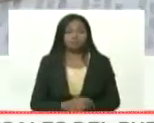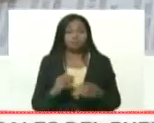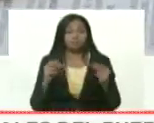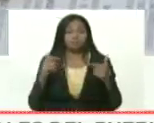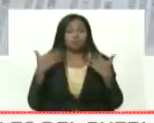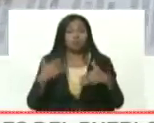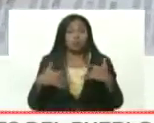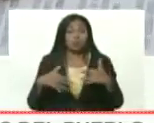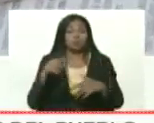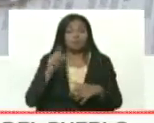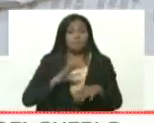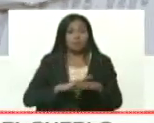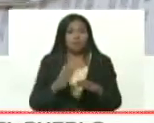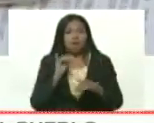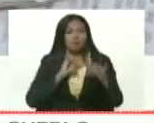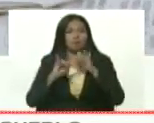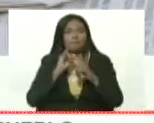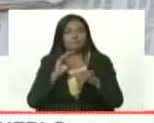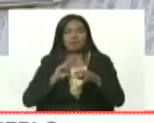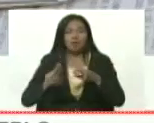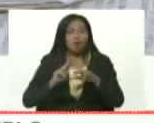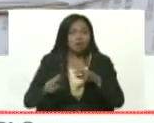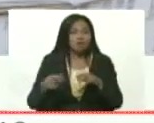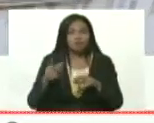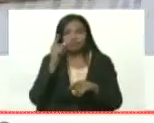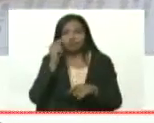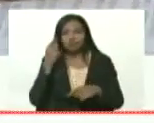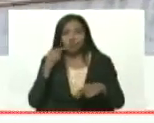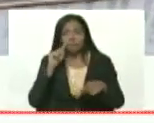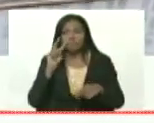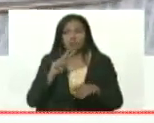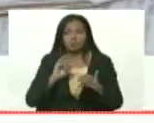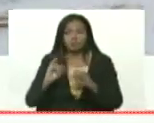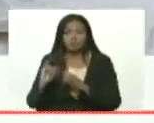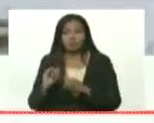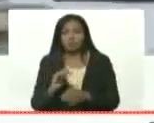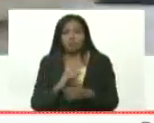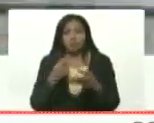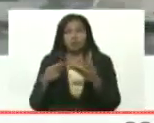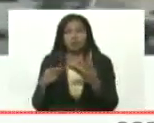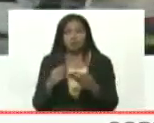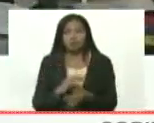Urgente también, porque es para los niños y niñas. Fíjense ustedes todas las cosas,